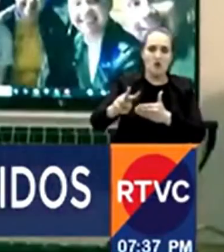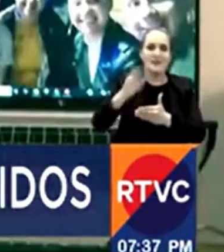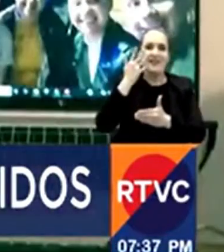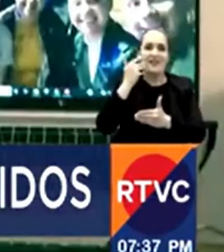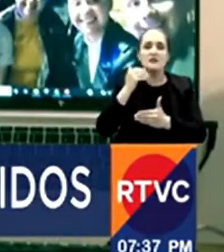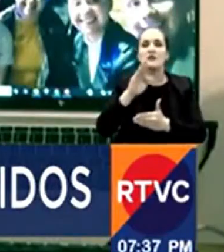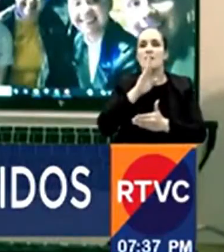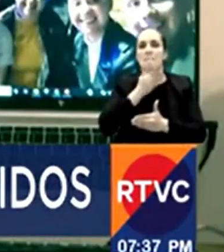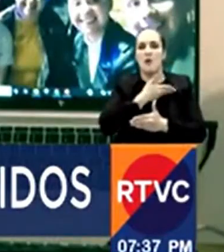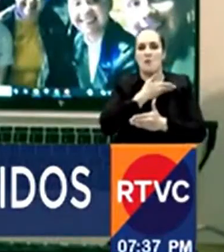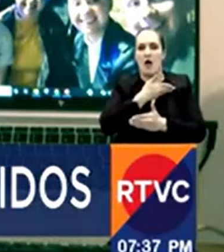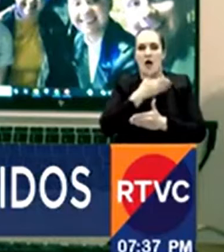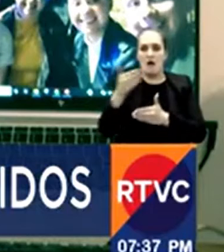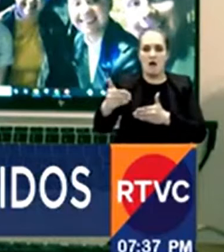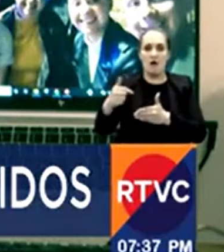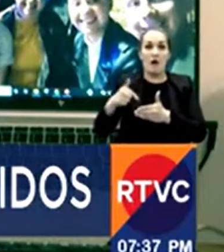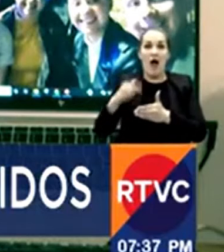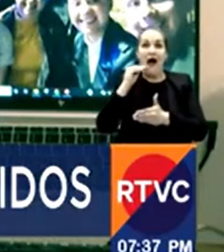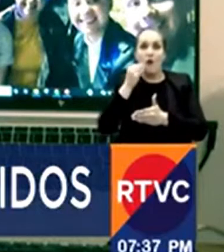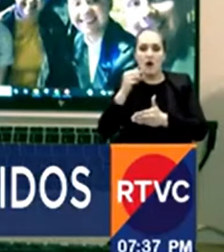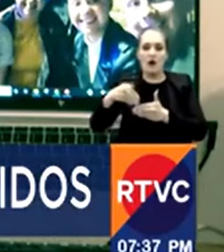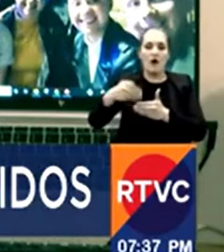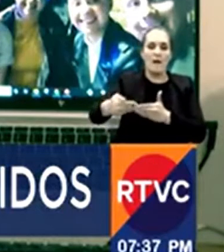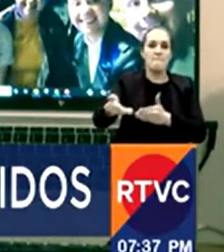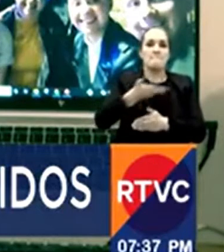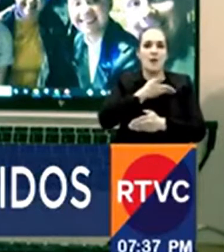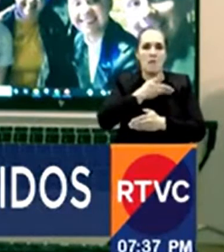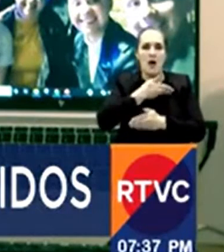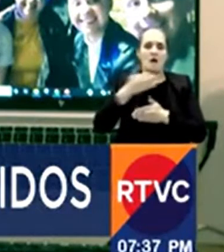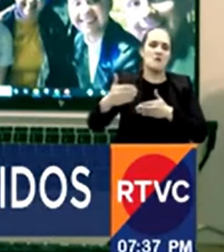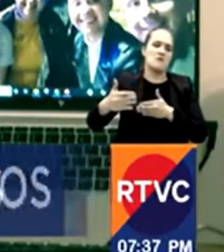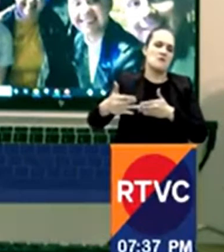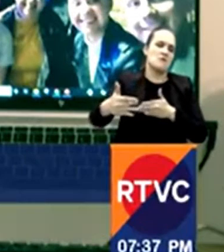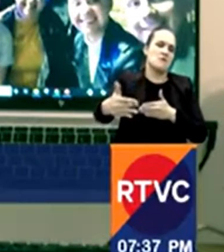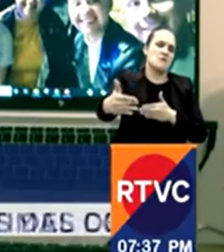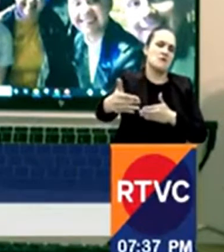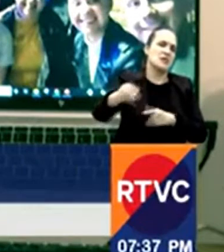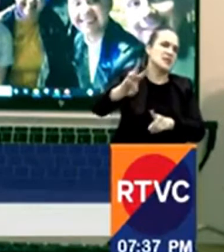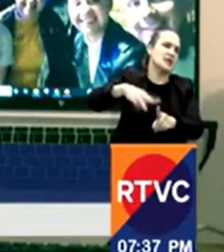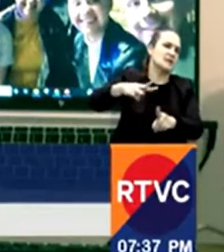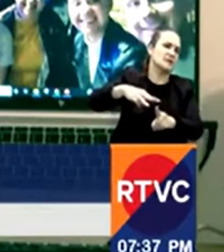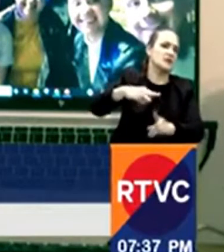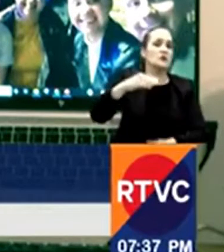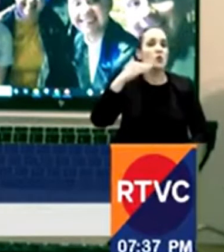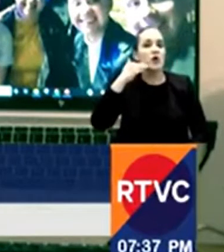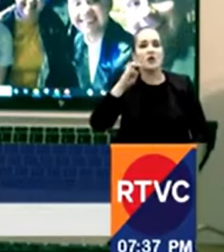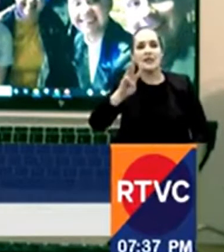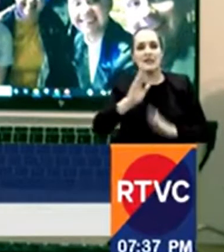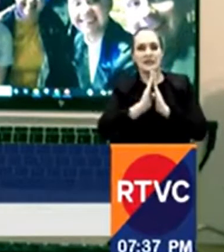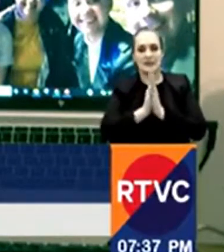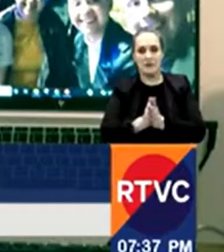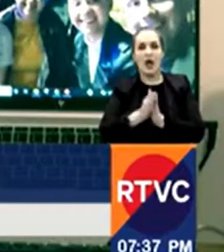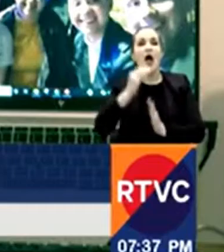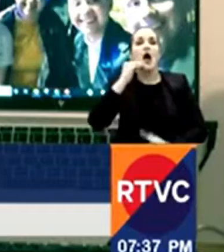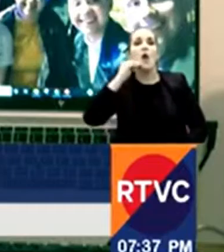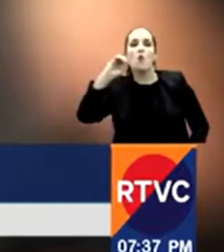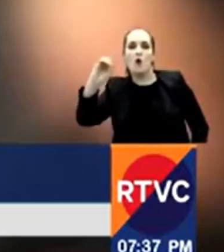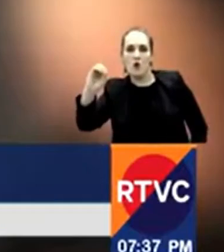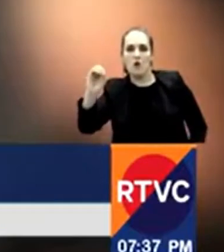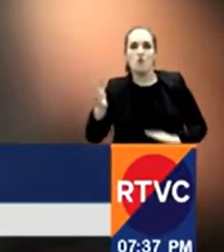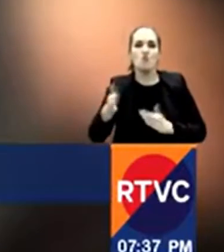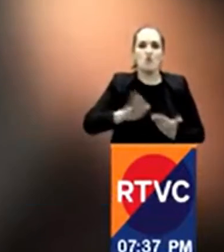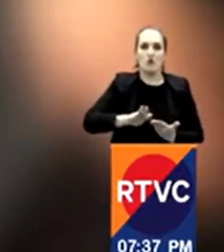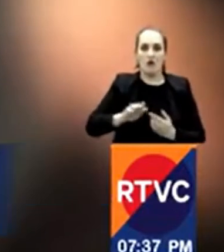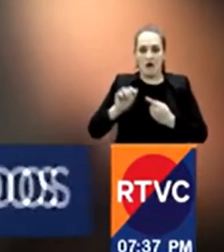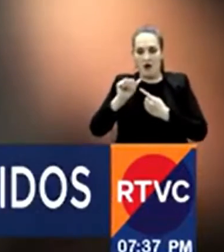agosto. Ahí pasaron 3 meses hasta diciembre, 3-4 meses. El 3 de diciembre ya mi abuelito falleció